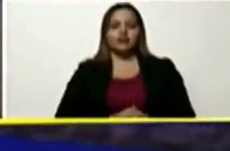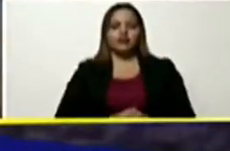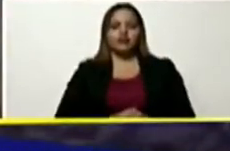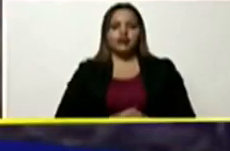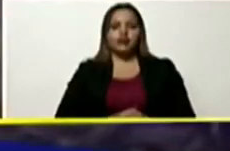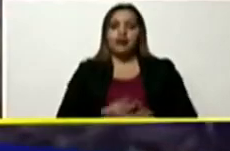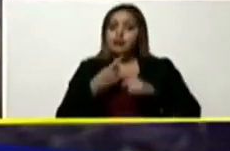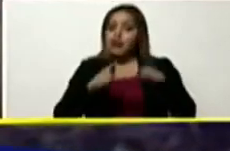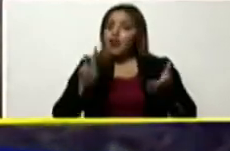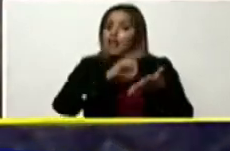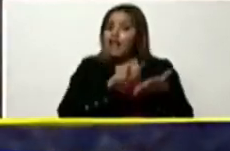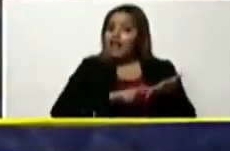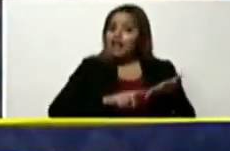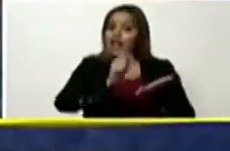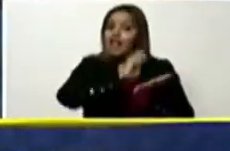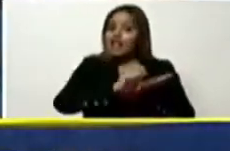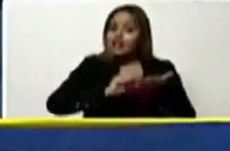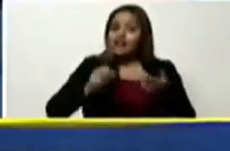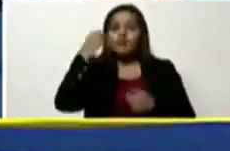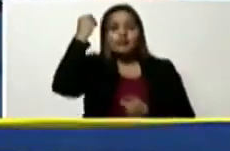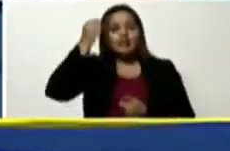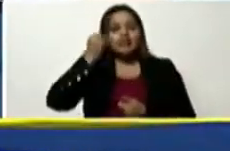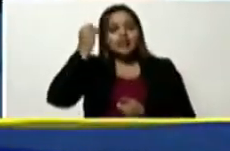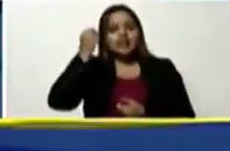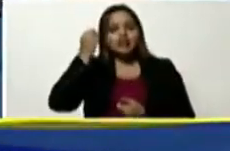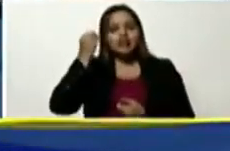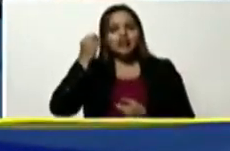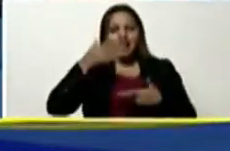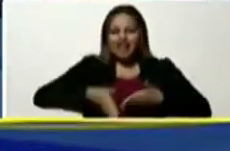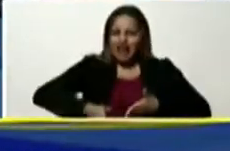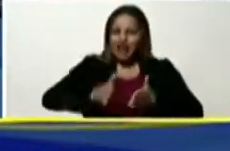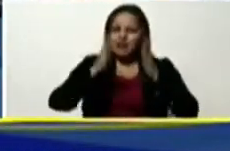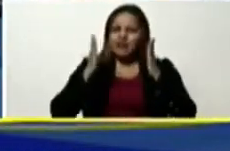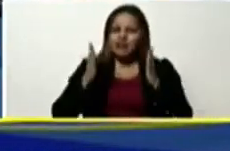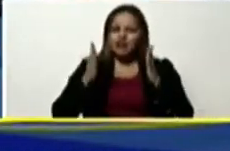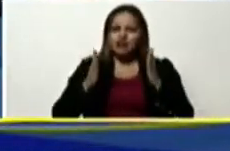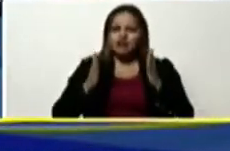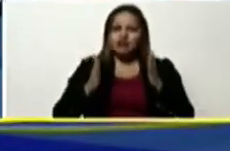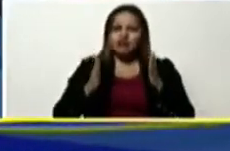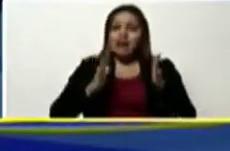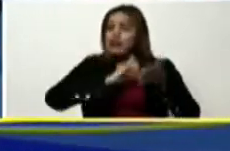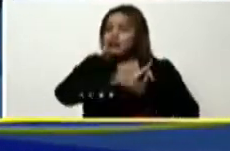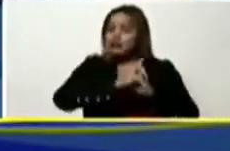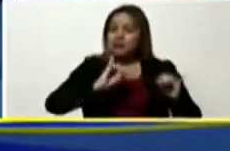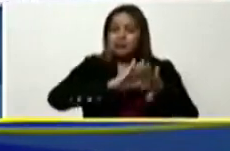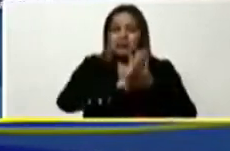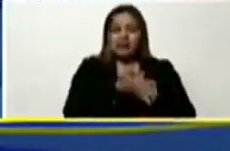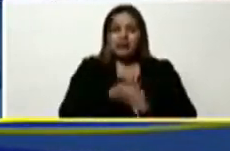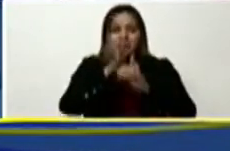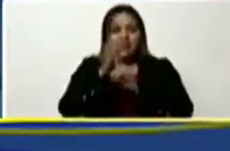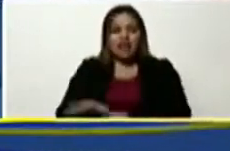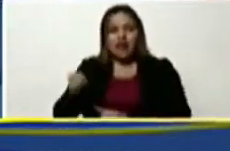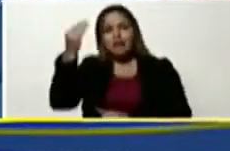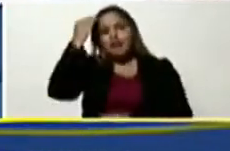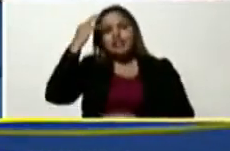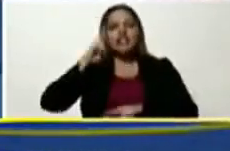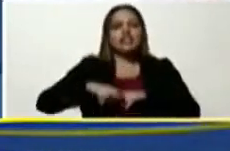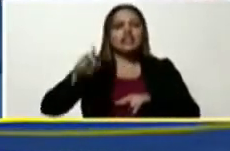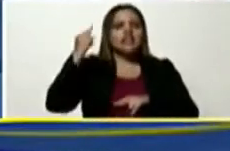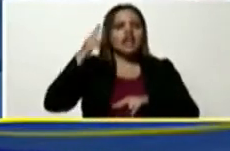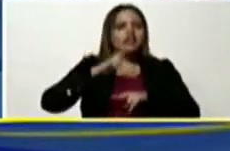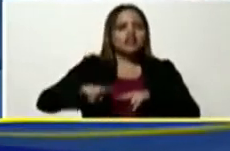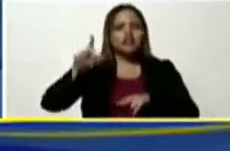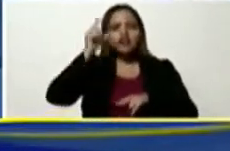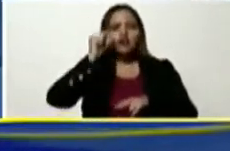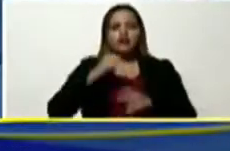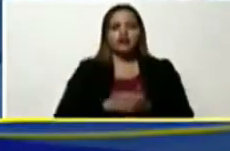leer, escribir y pensar es el camino para descolonizar la mente de los niños, las